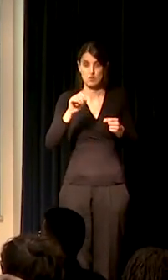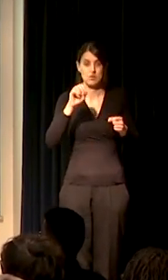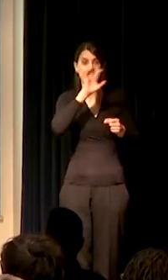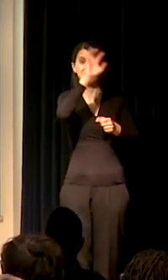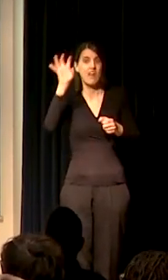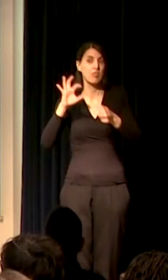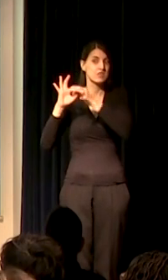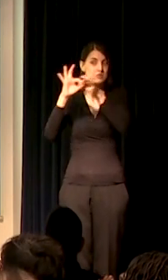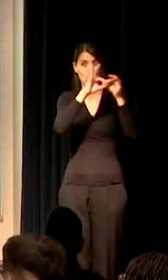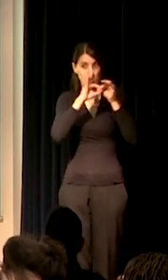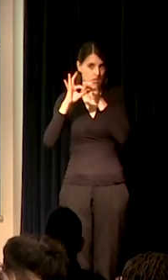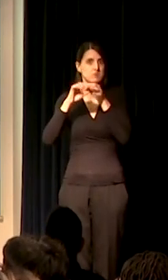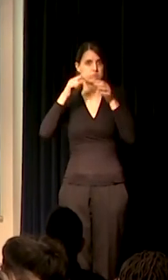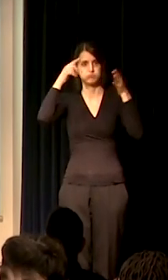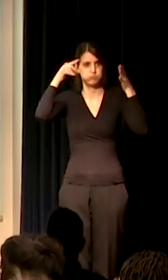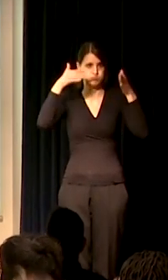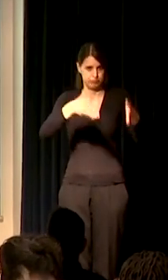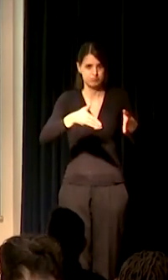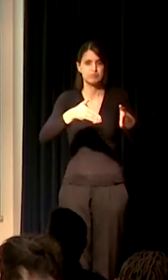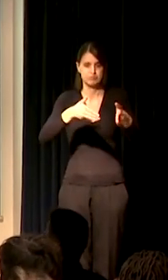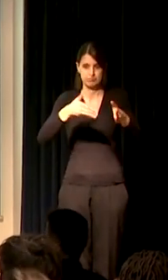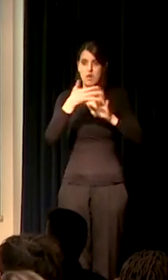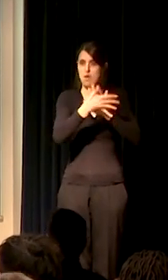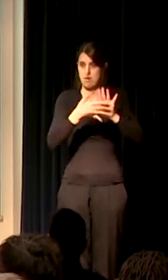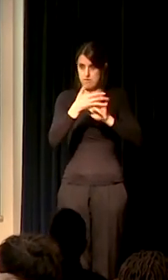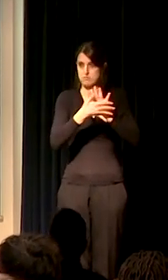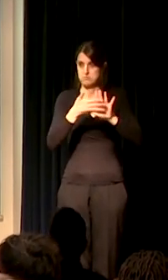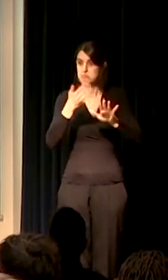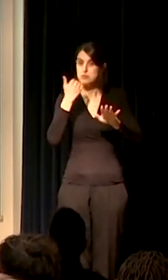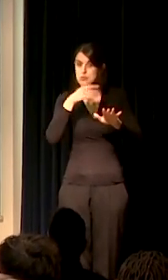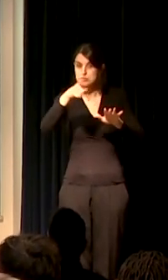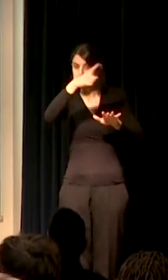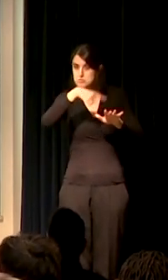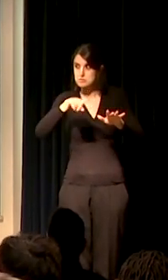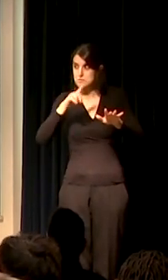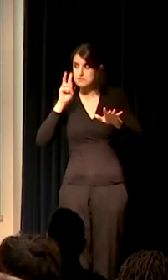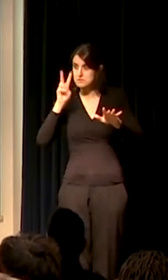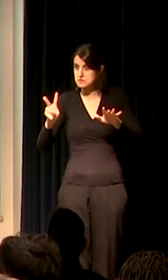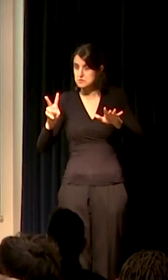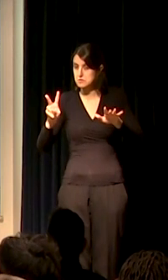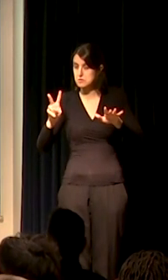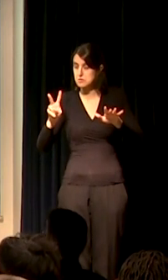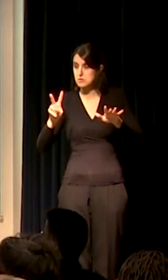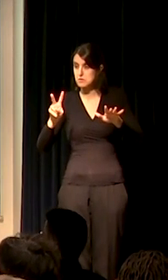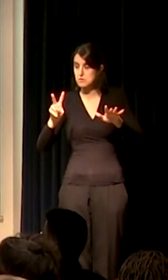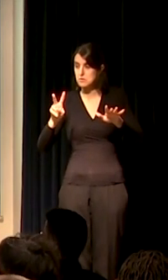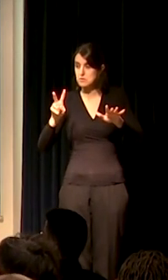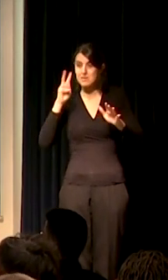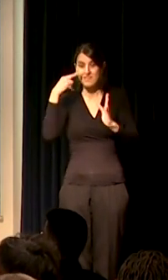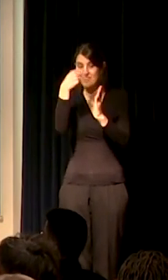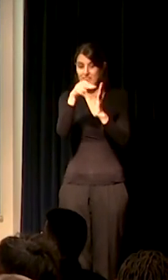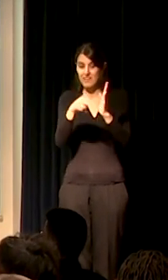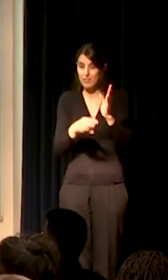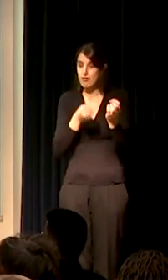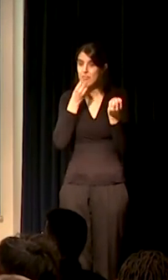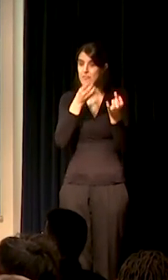puesto el foco, ¿no?, y sigue poniendo el foco. No sé si habéis tenido la posibilidad, no sé si María lo va a hacer, pero no sé si habéis tenido la posibilidad de leer el